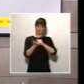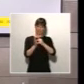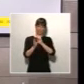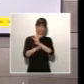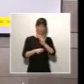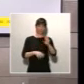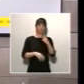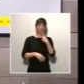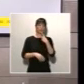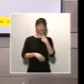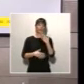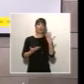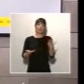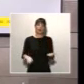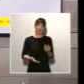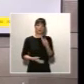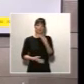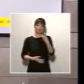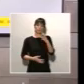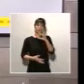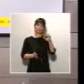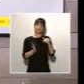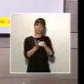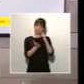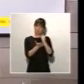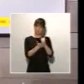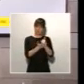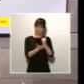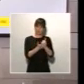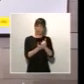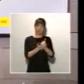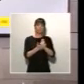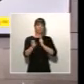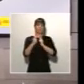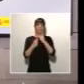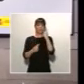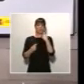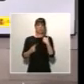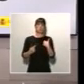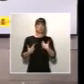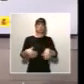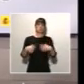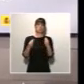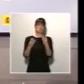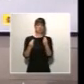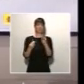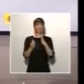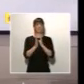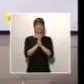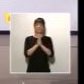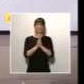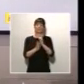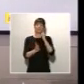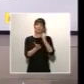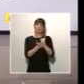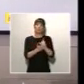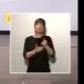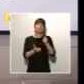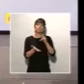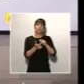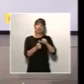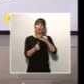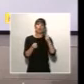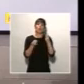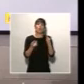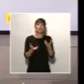.000 y a algunos periodistas les parece mucho. Por favor, aclaremos el número de test realizados. Por favor, pregúntenle a la doctora